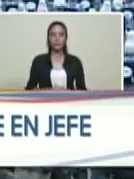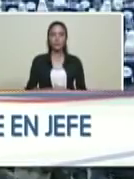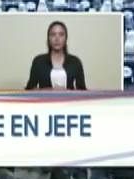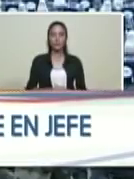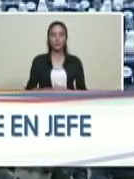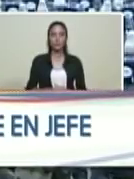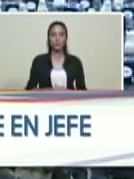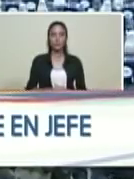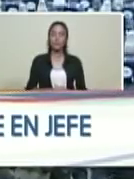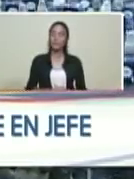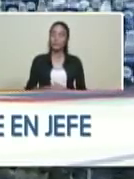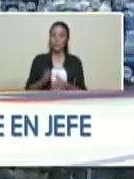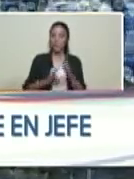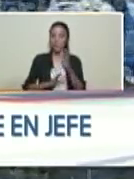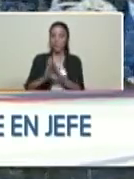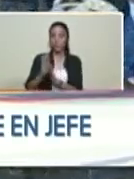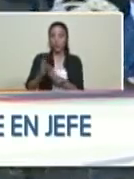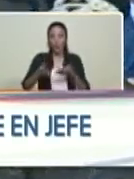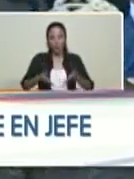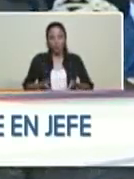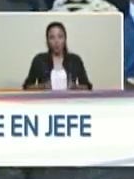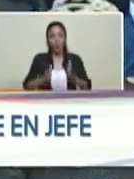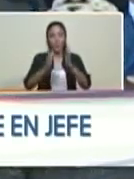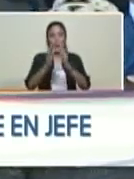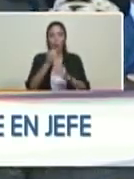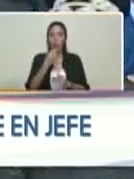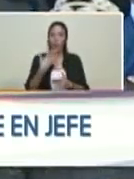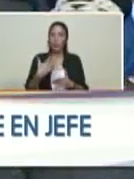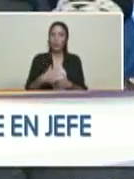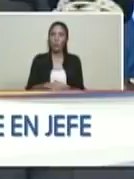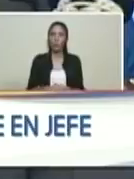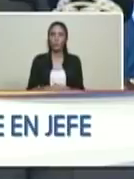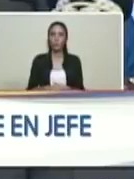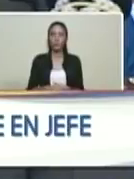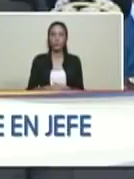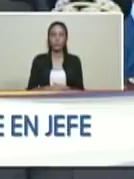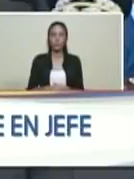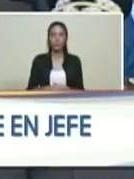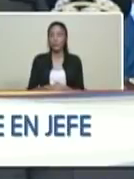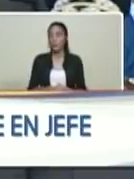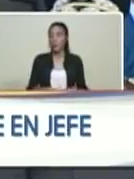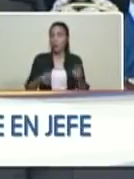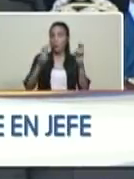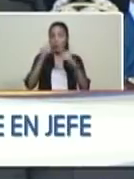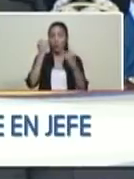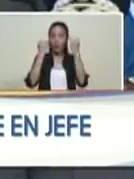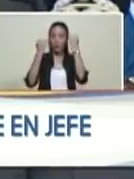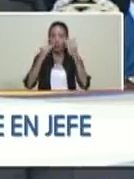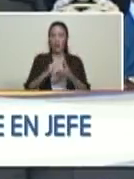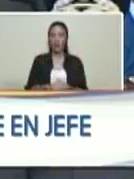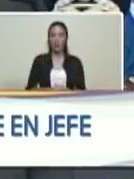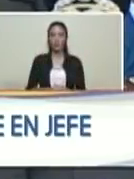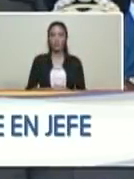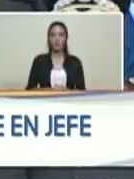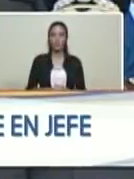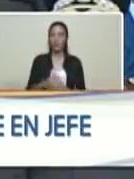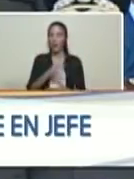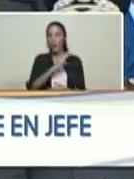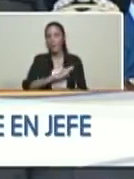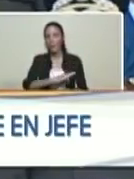y a seguir ratificando este camino hermoso del nuevo concepto la nueva doctrina la nueva